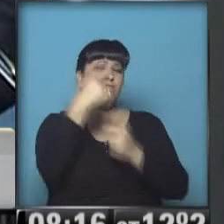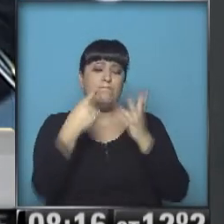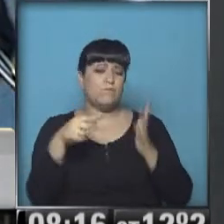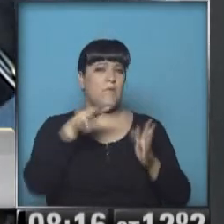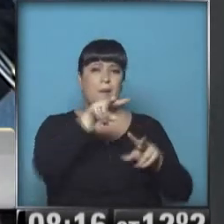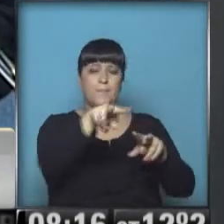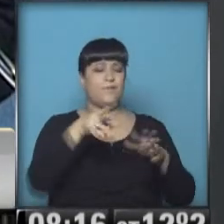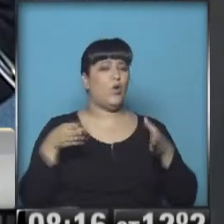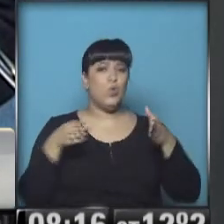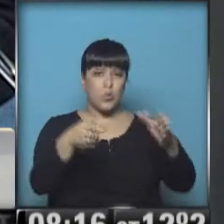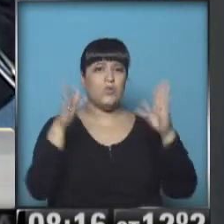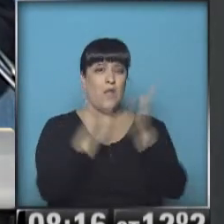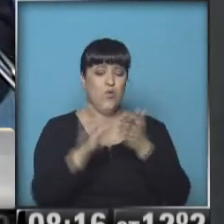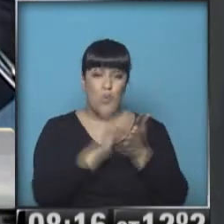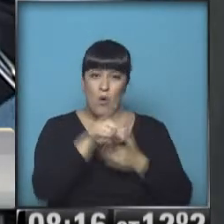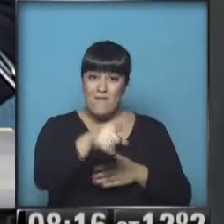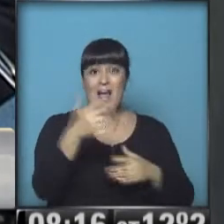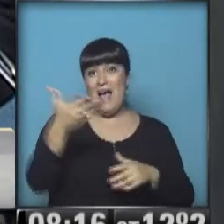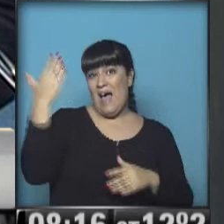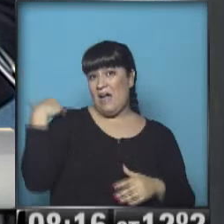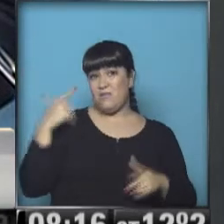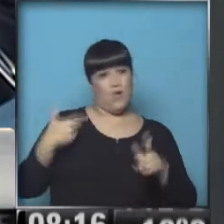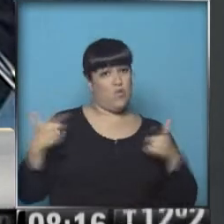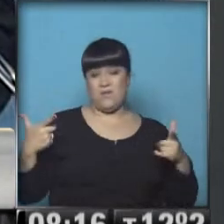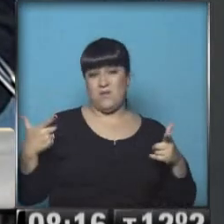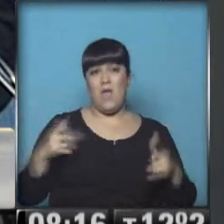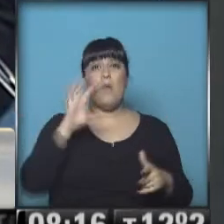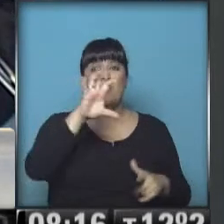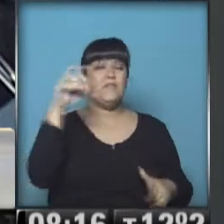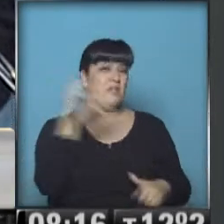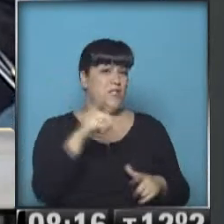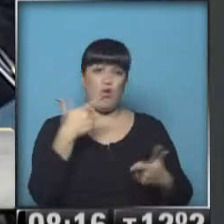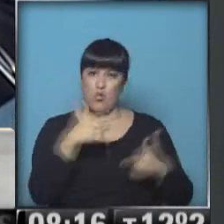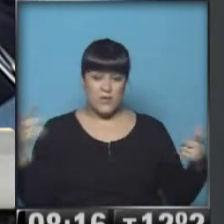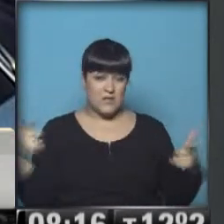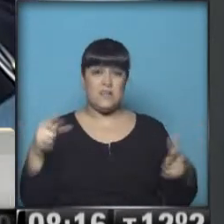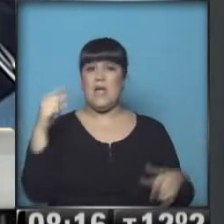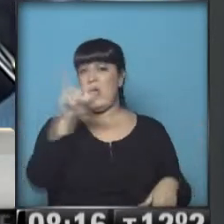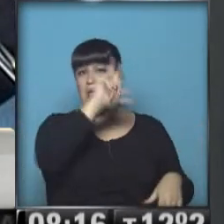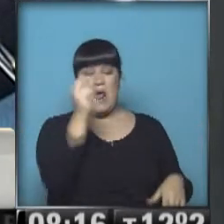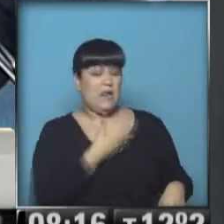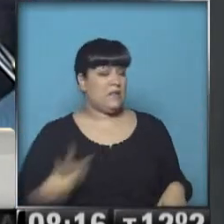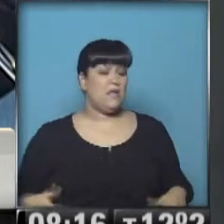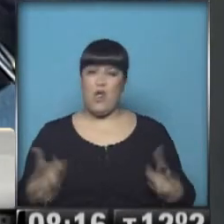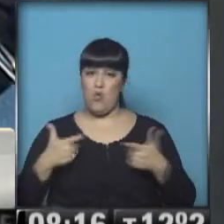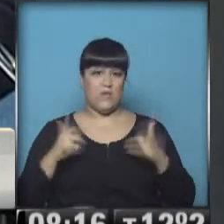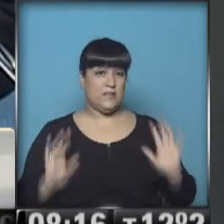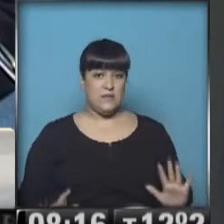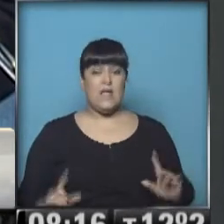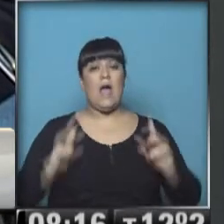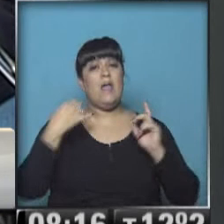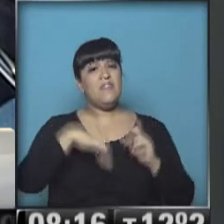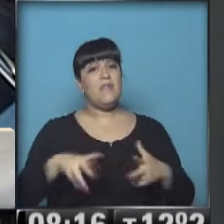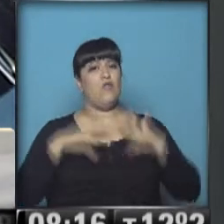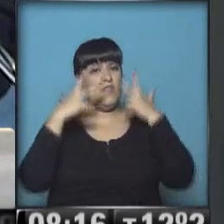todas estas obras viales no existían en la provincia del chaco ni en la república argentina y tengo que decir